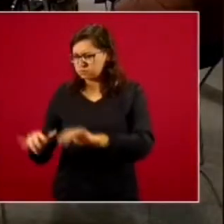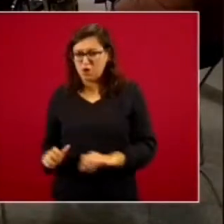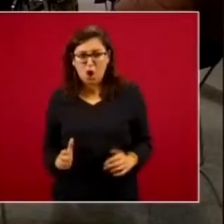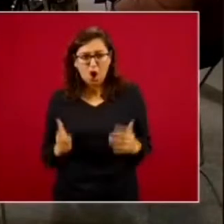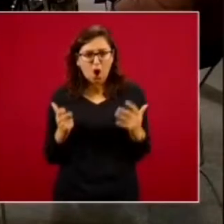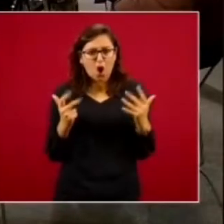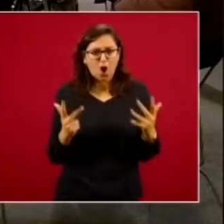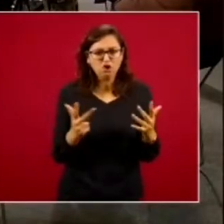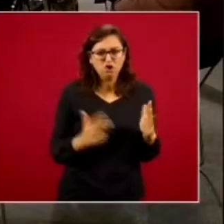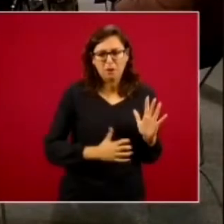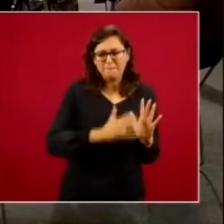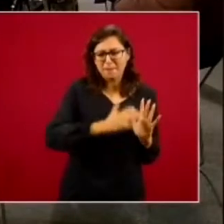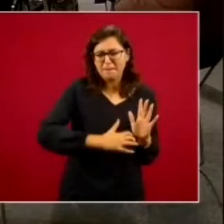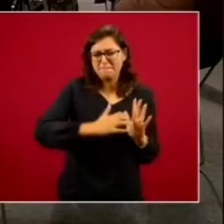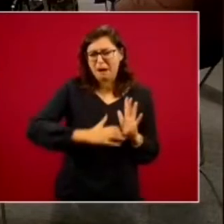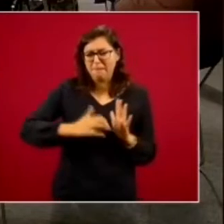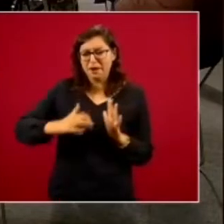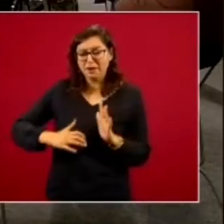Y miren,